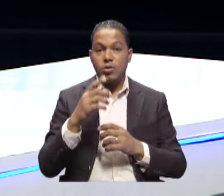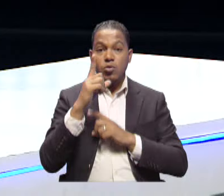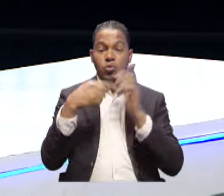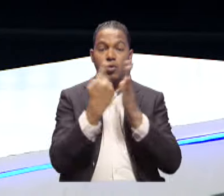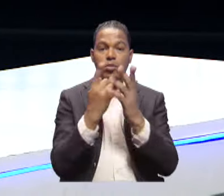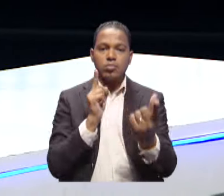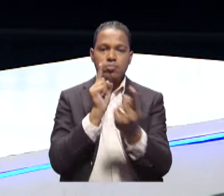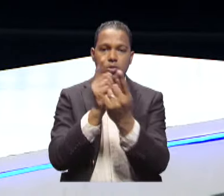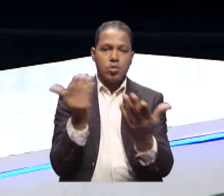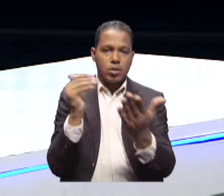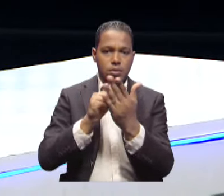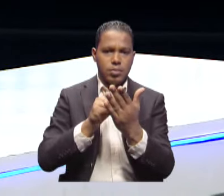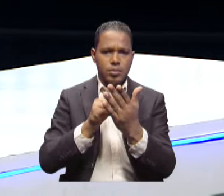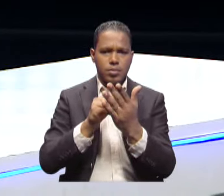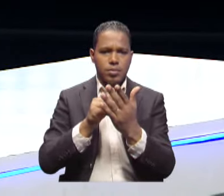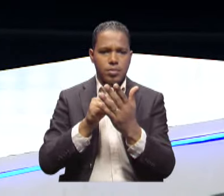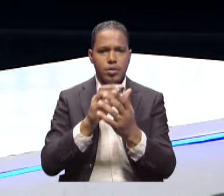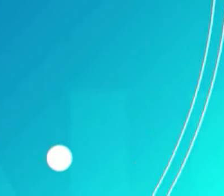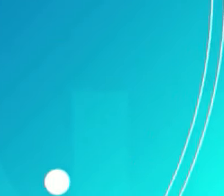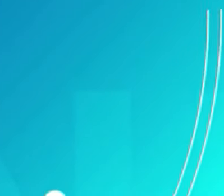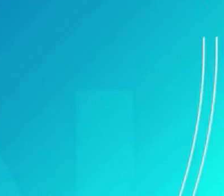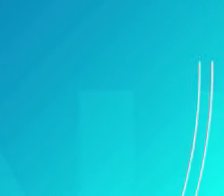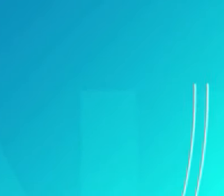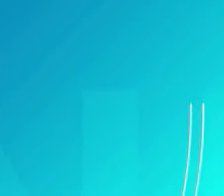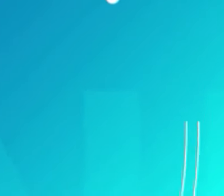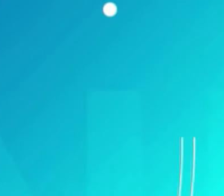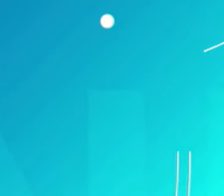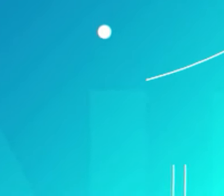encontrar para un nuevo cuatro